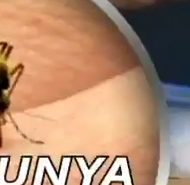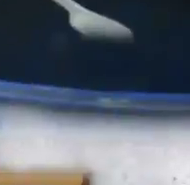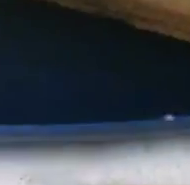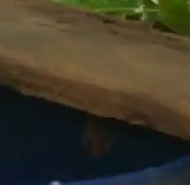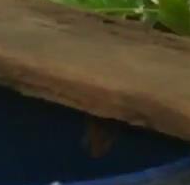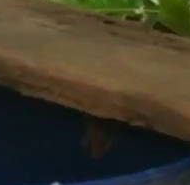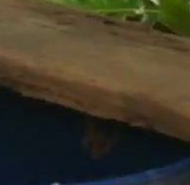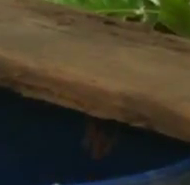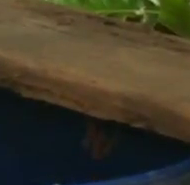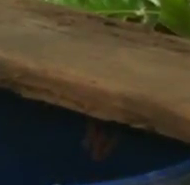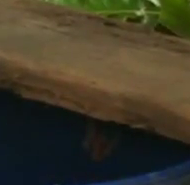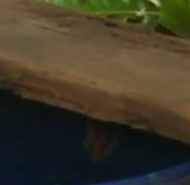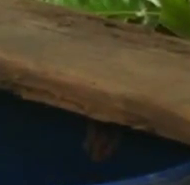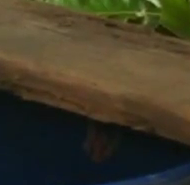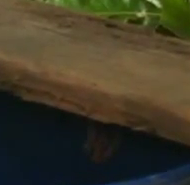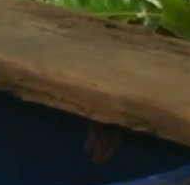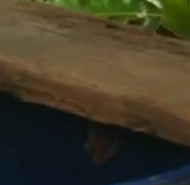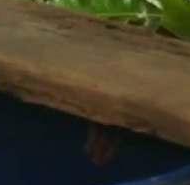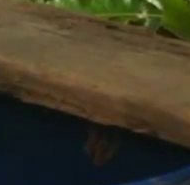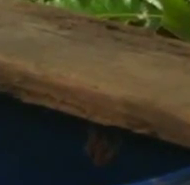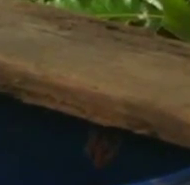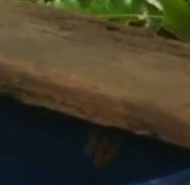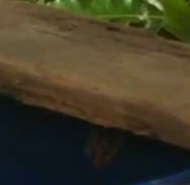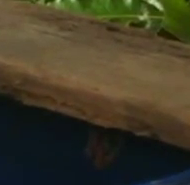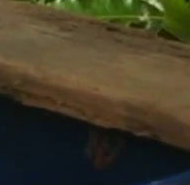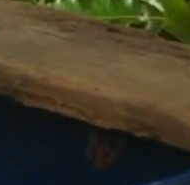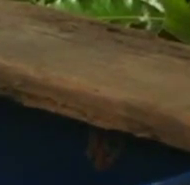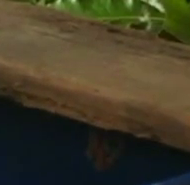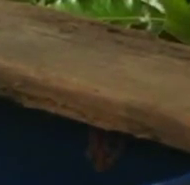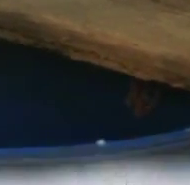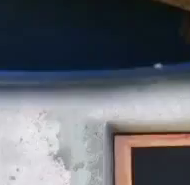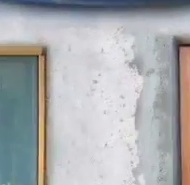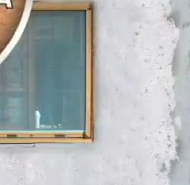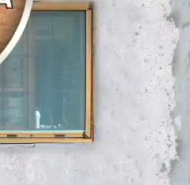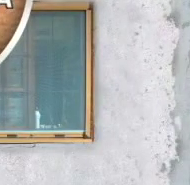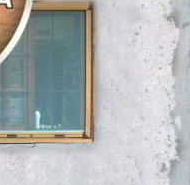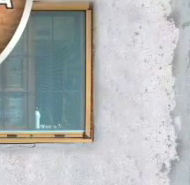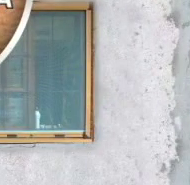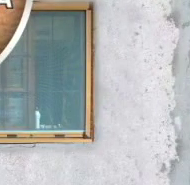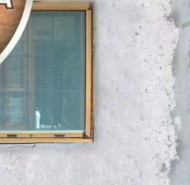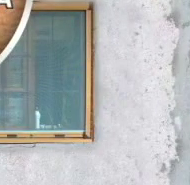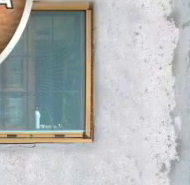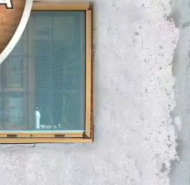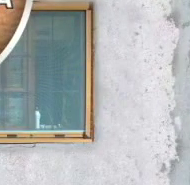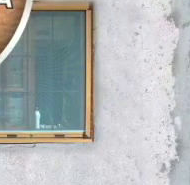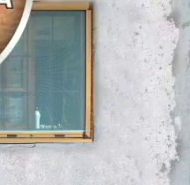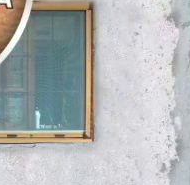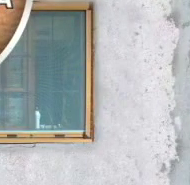Thank you.